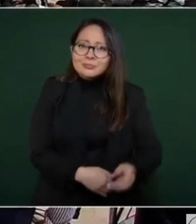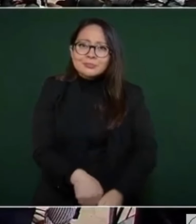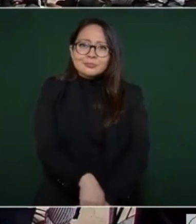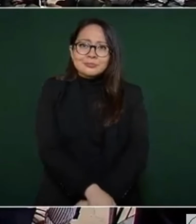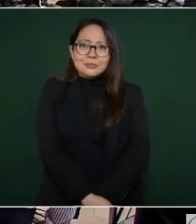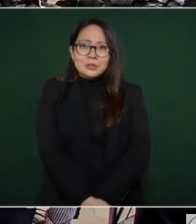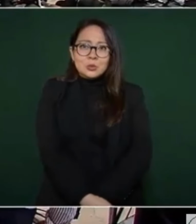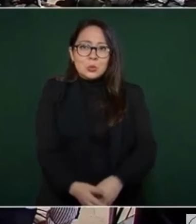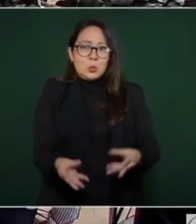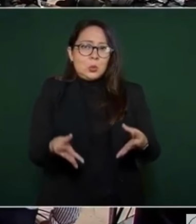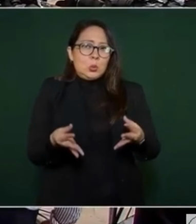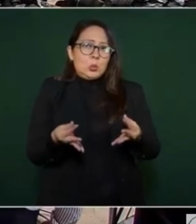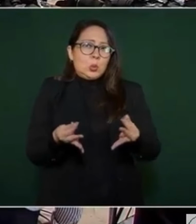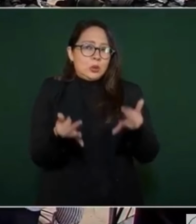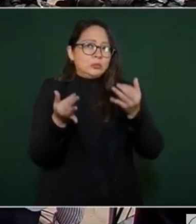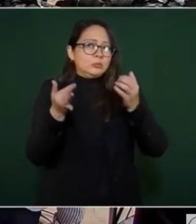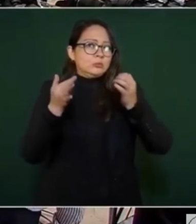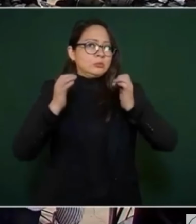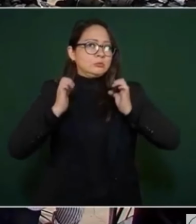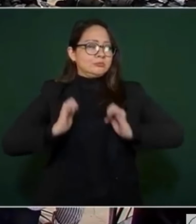de 5 estrellas